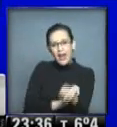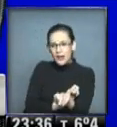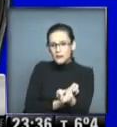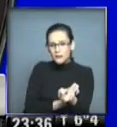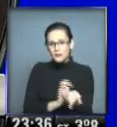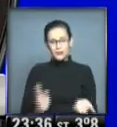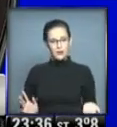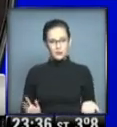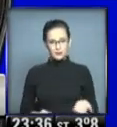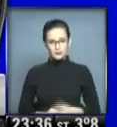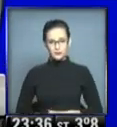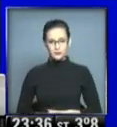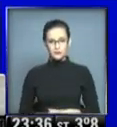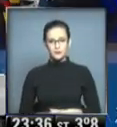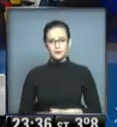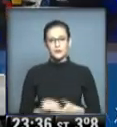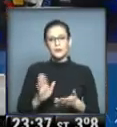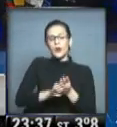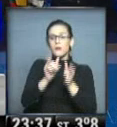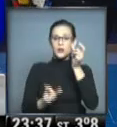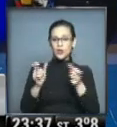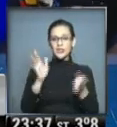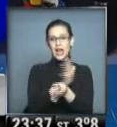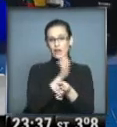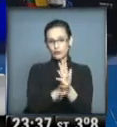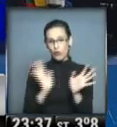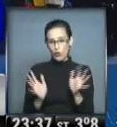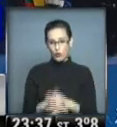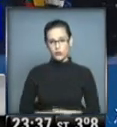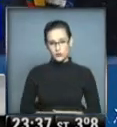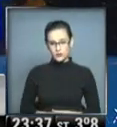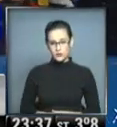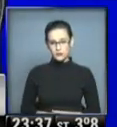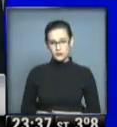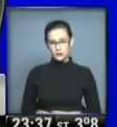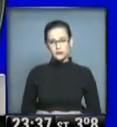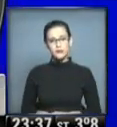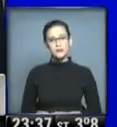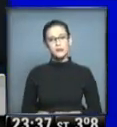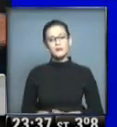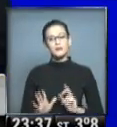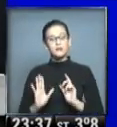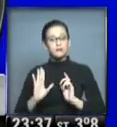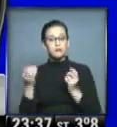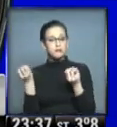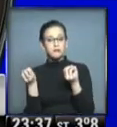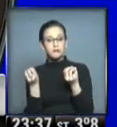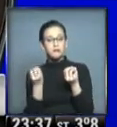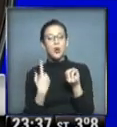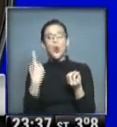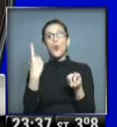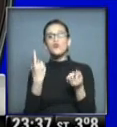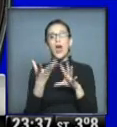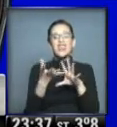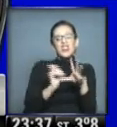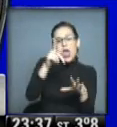de Deleuze y Guattari, dos autores, ¿no?, franceses, y se fue, empezó por un lado y terminó en otro.